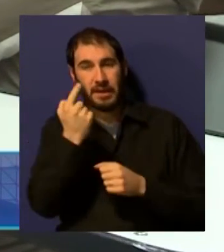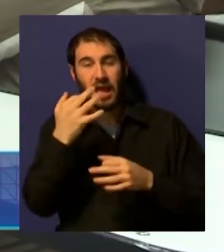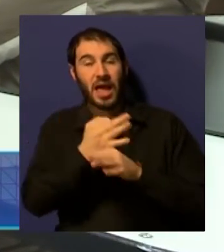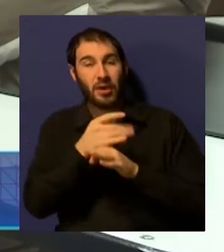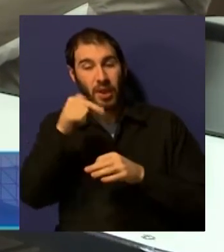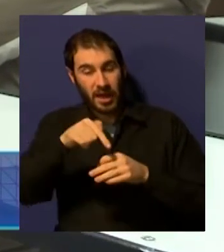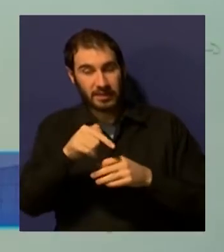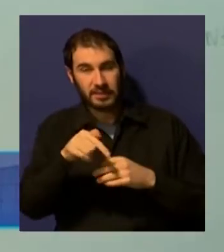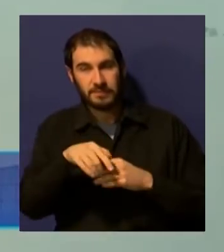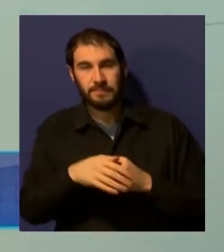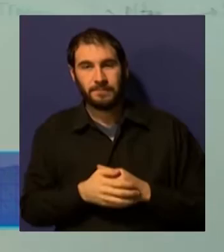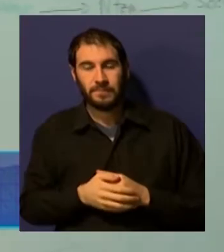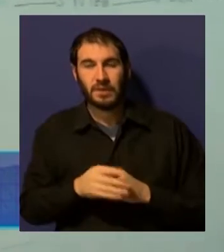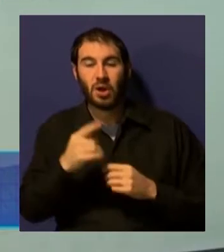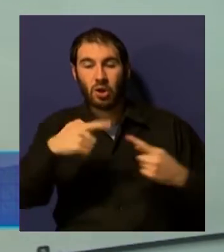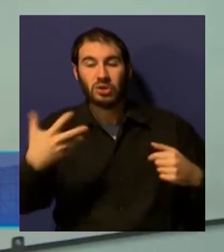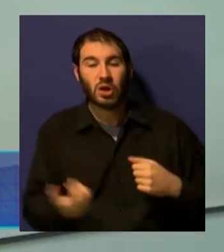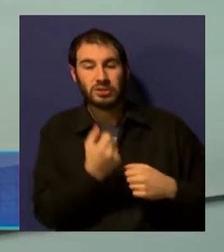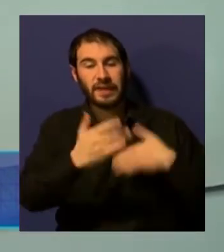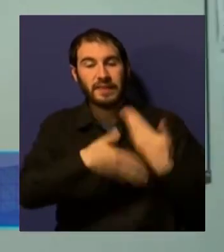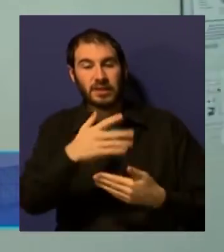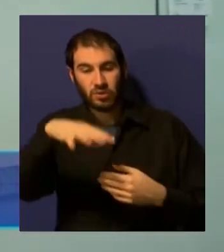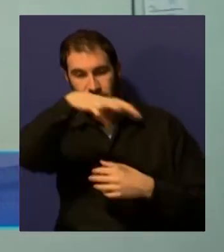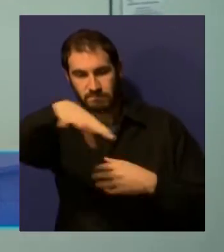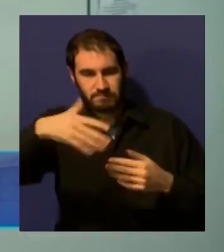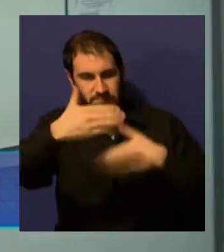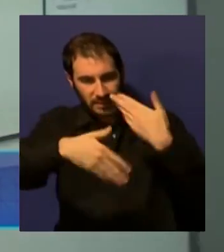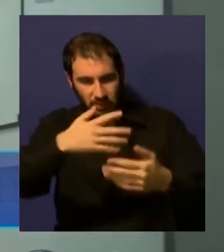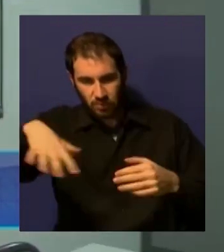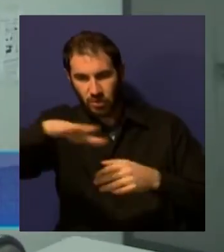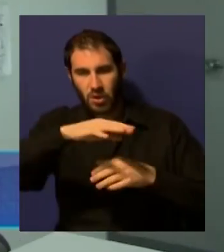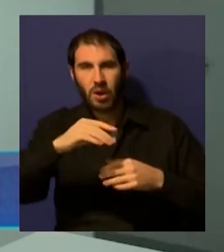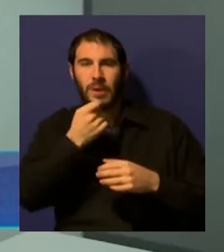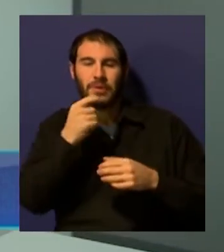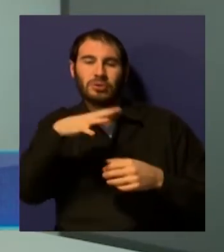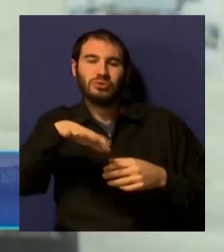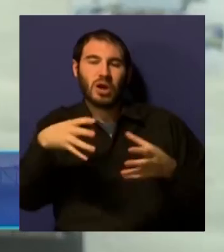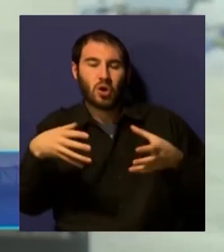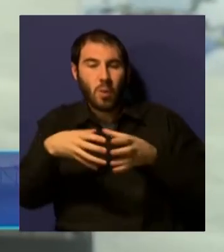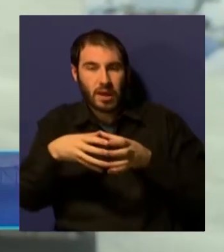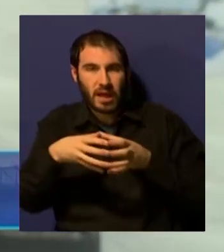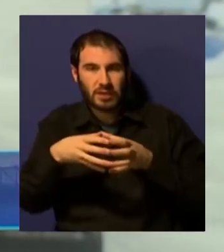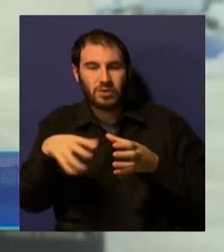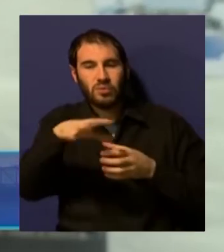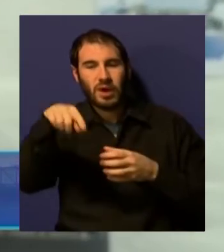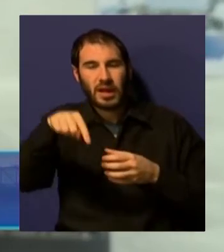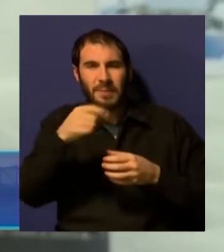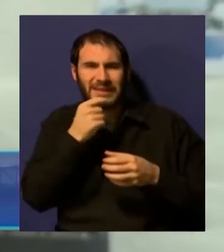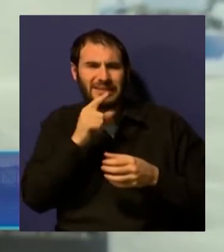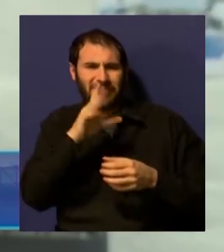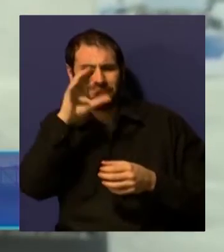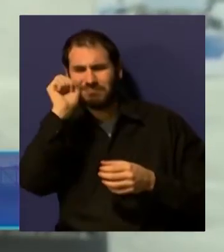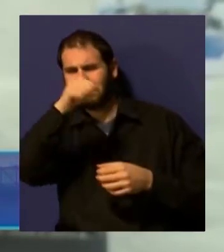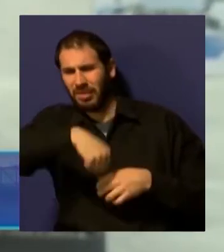que funcionamos acá, es lograr un desarrollo territorial, porque esta zona como comunidad es una zona que está muy olvidada,